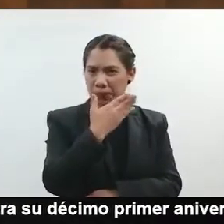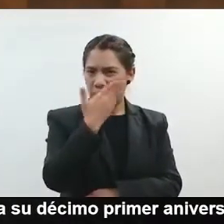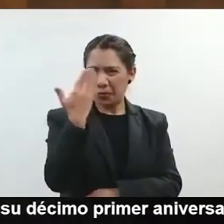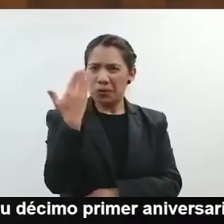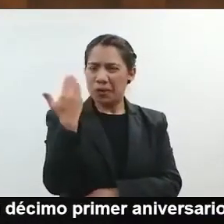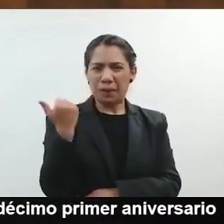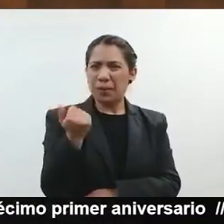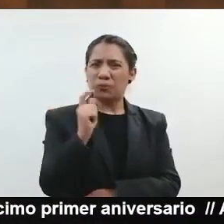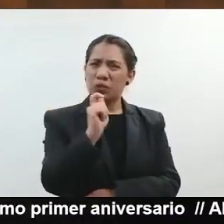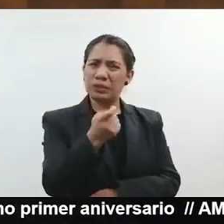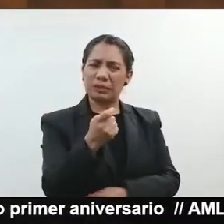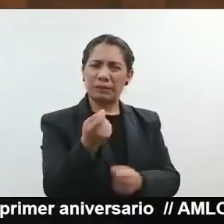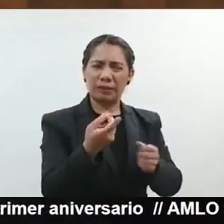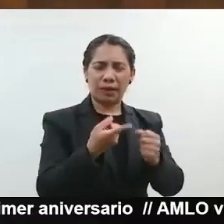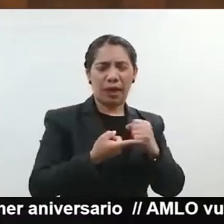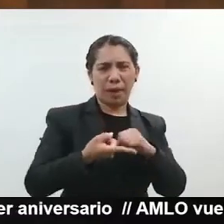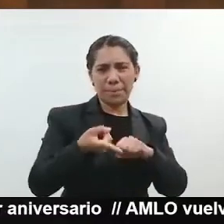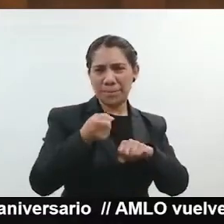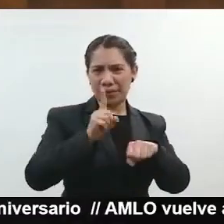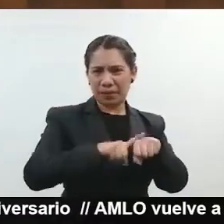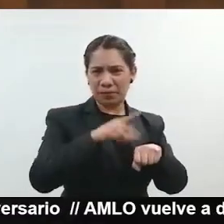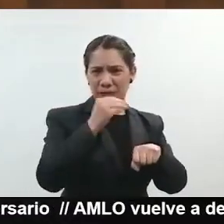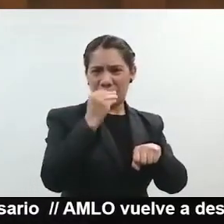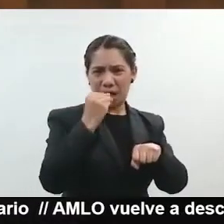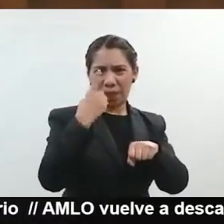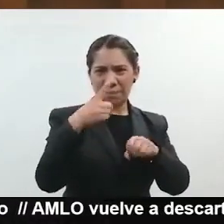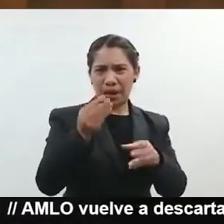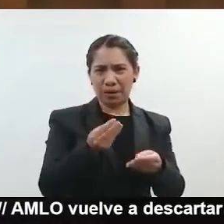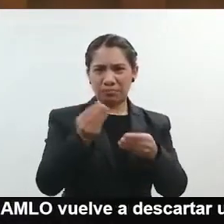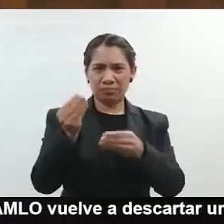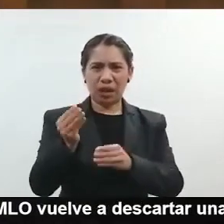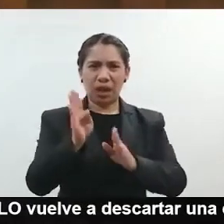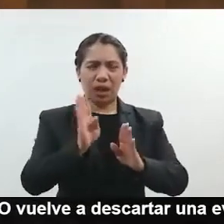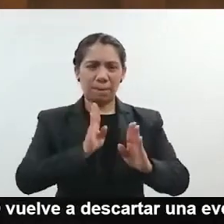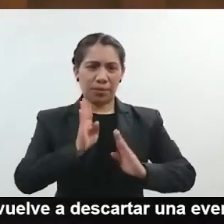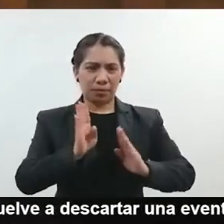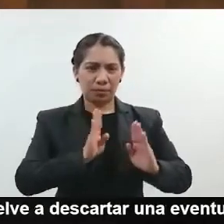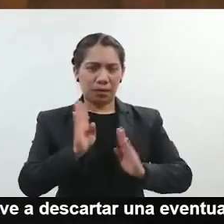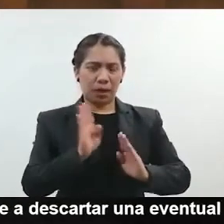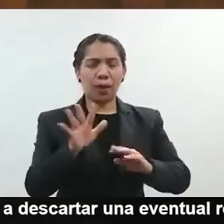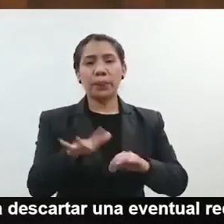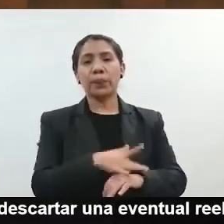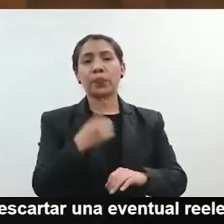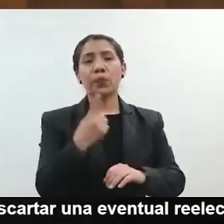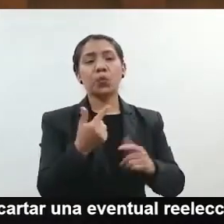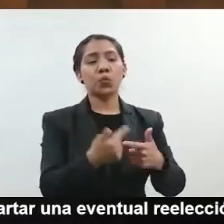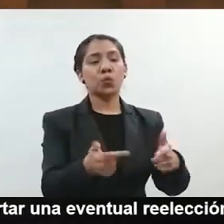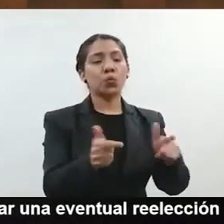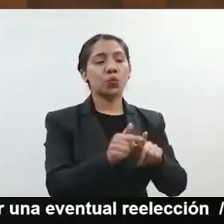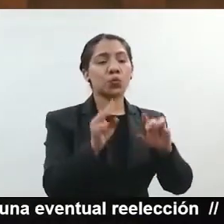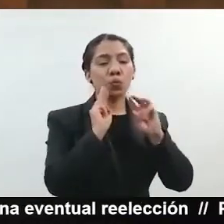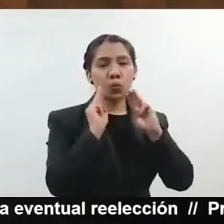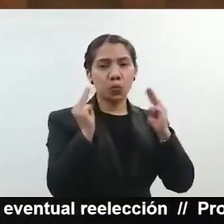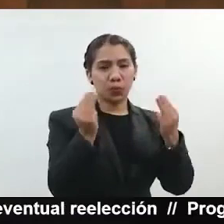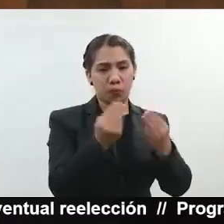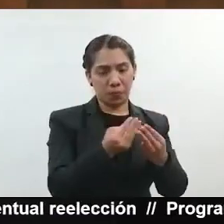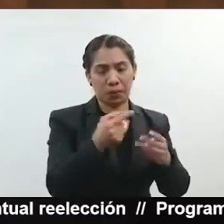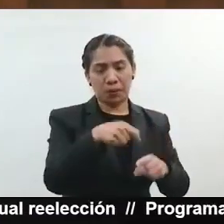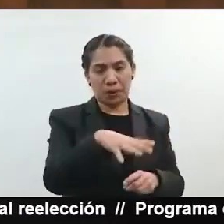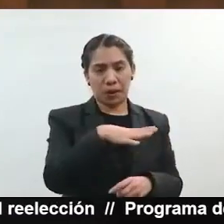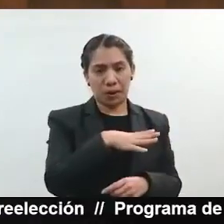sentido, brindadas a los militares por integrantes del grupo criminal. Y también se